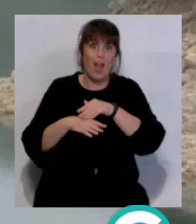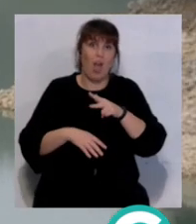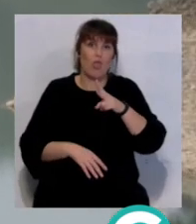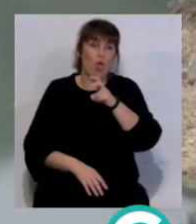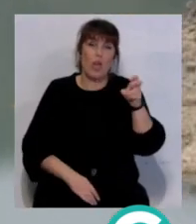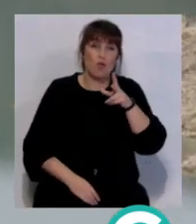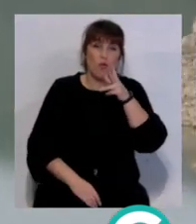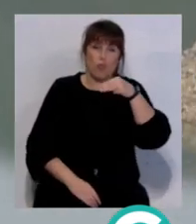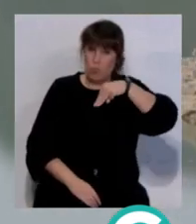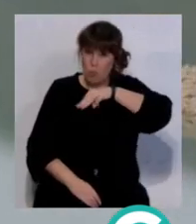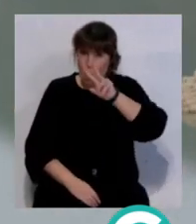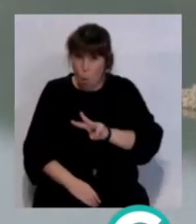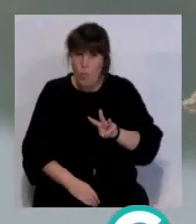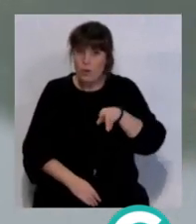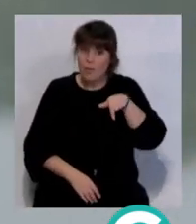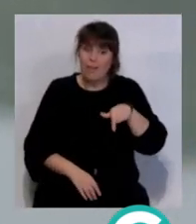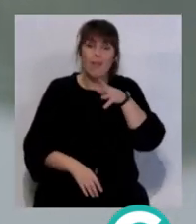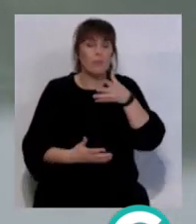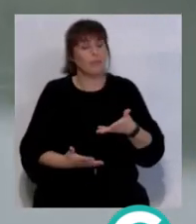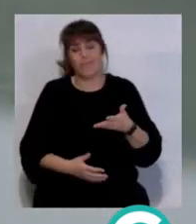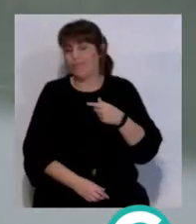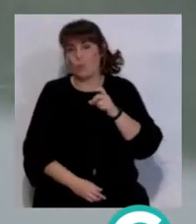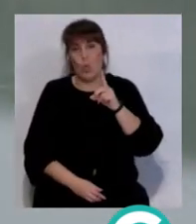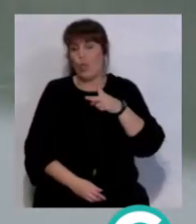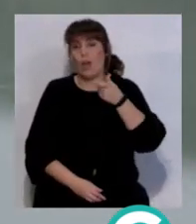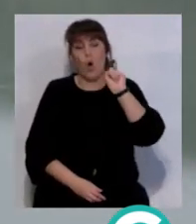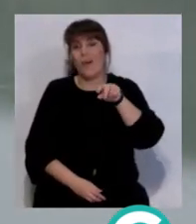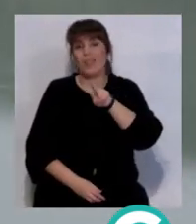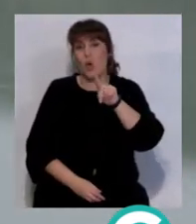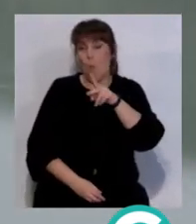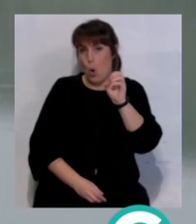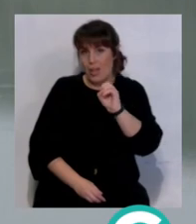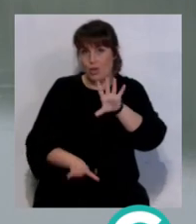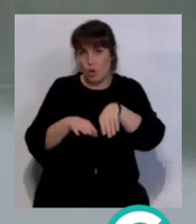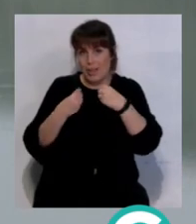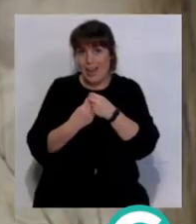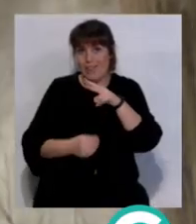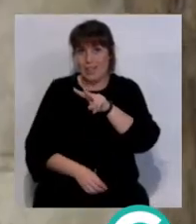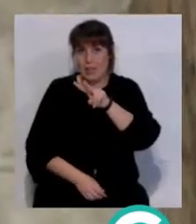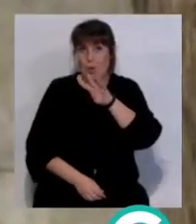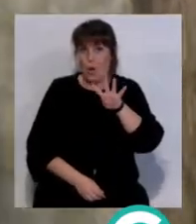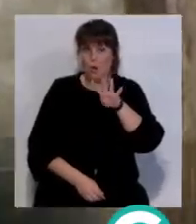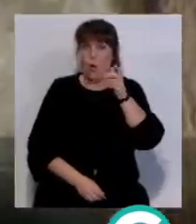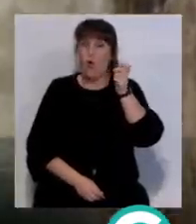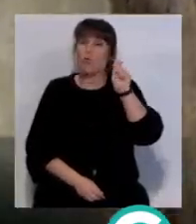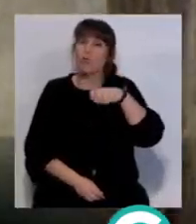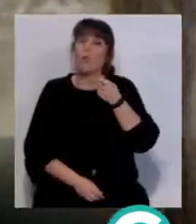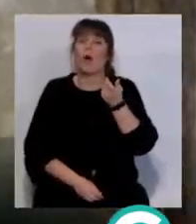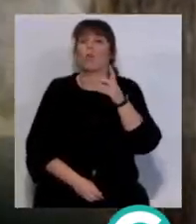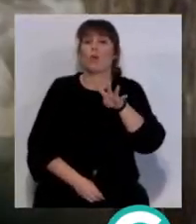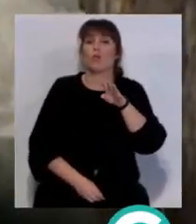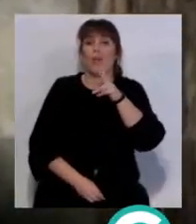hectómetros cúbicos de agua, se encuentra al 12,21%, con un total de 24,44 hectómetros